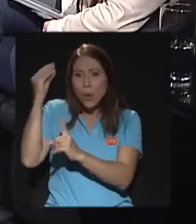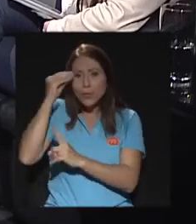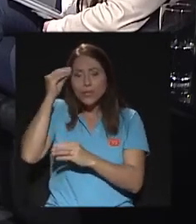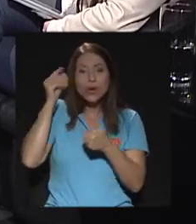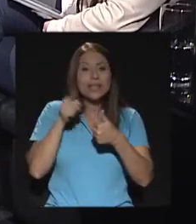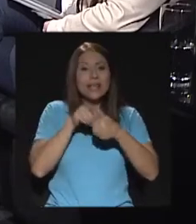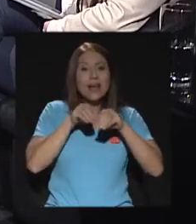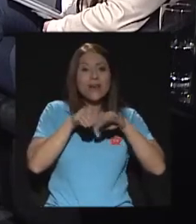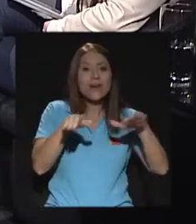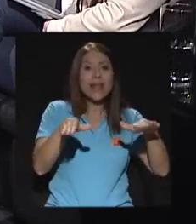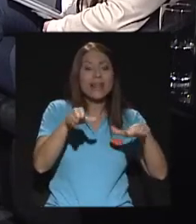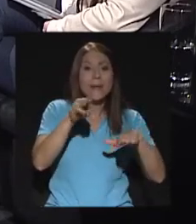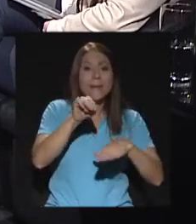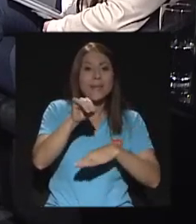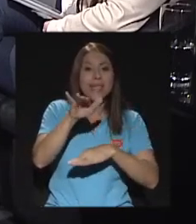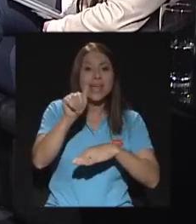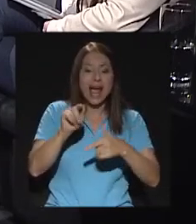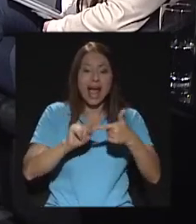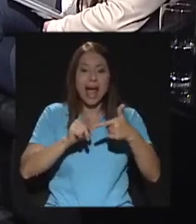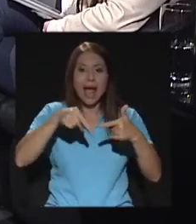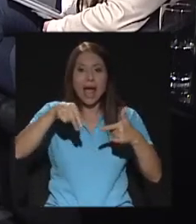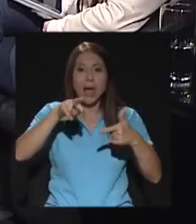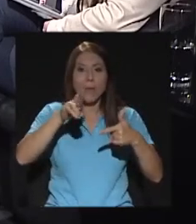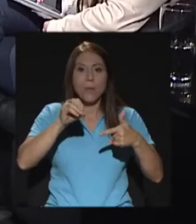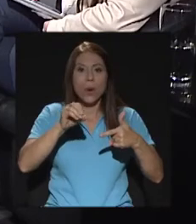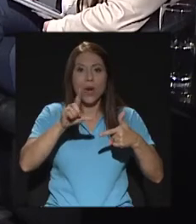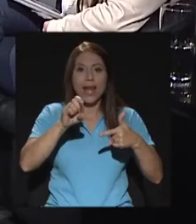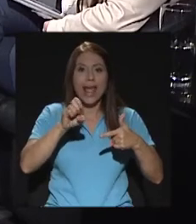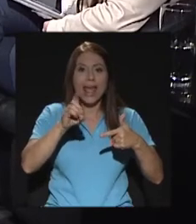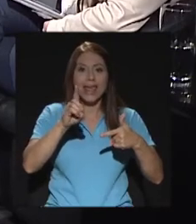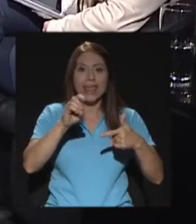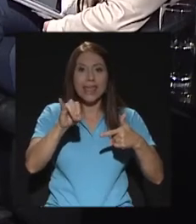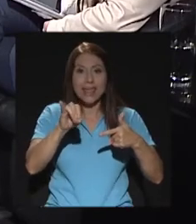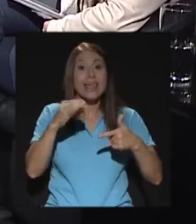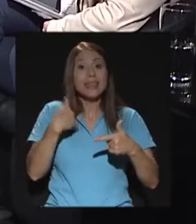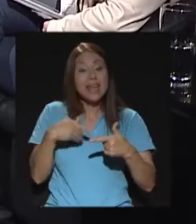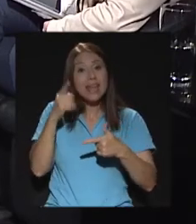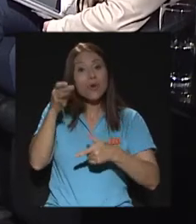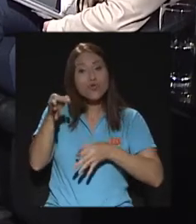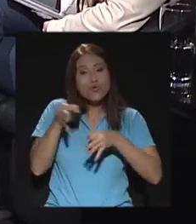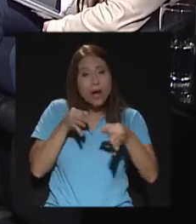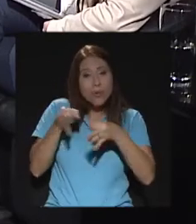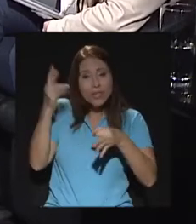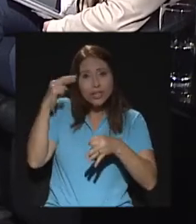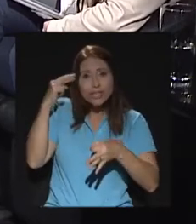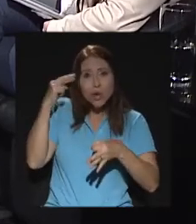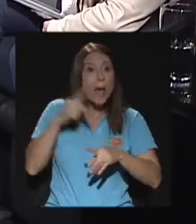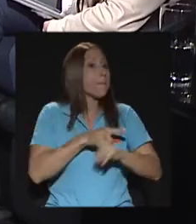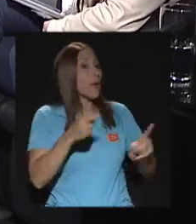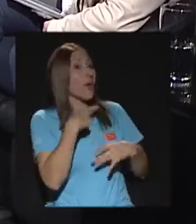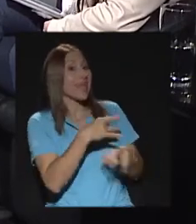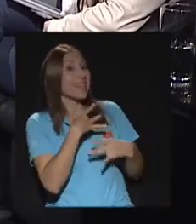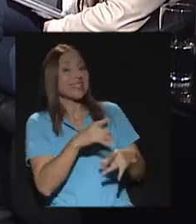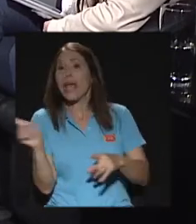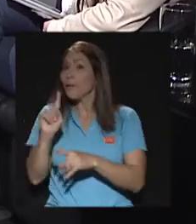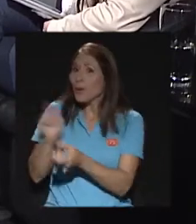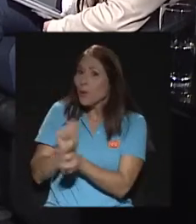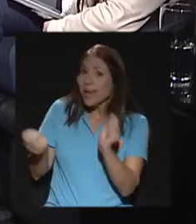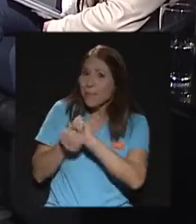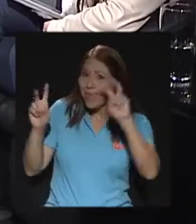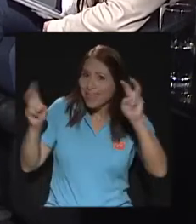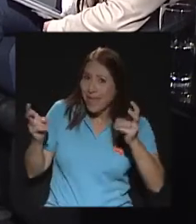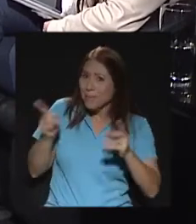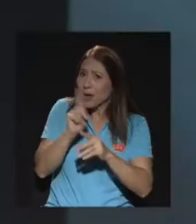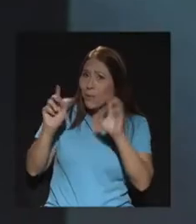Mica como de Proledi llevan a un argumento de razón? Pero vea qué interesante, la competencia generado... No me cambie de en tema, telefonía, por no, favor, no, no. Es que tratemos